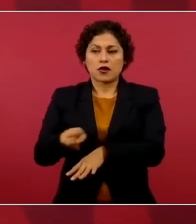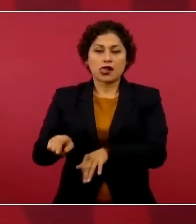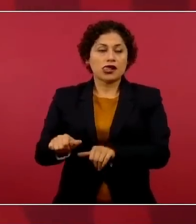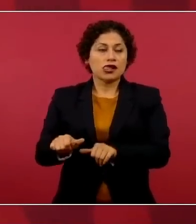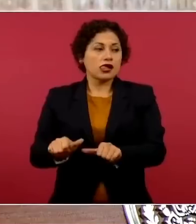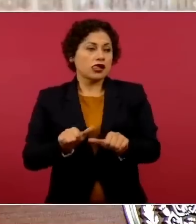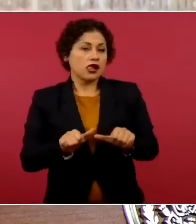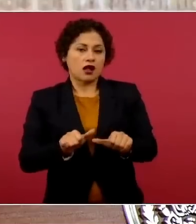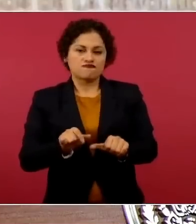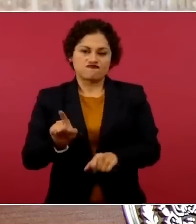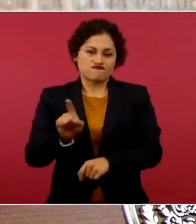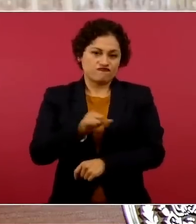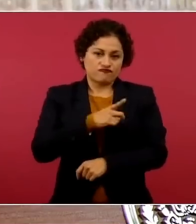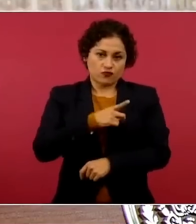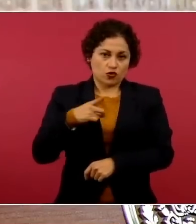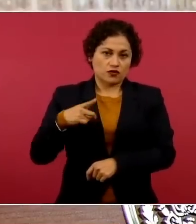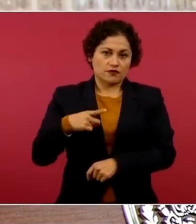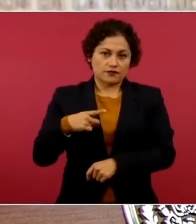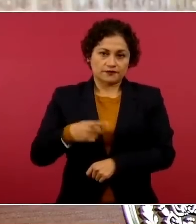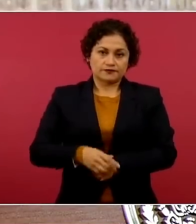El autoritarismo sí